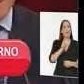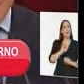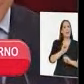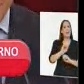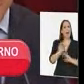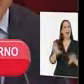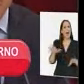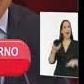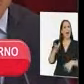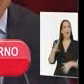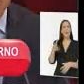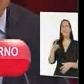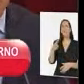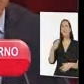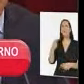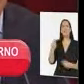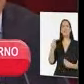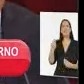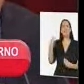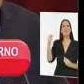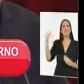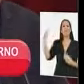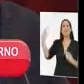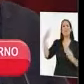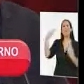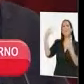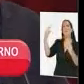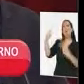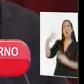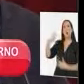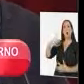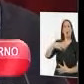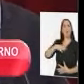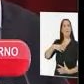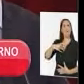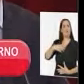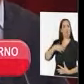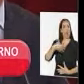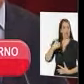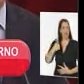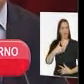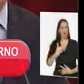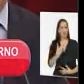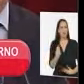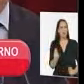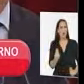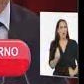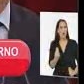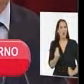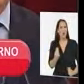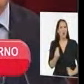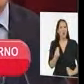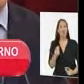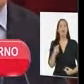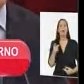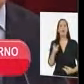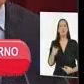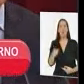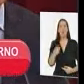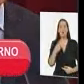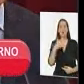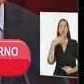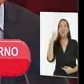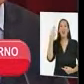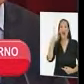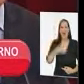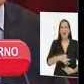el 24 de marzo? ¿Quién le puso el descuento de los jubilados cuando estaban negociando una ley para la cual necesitaban una mayoría particular en la